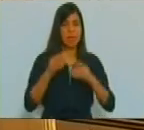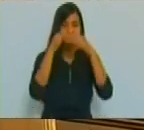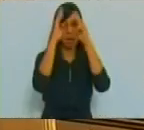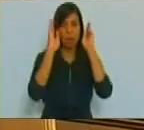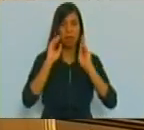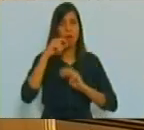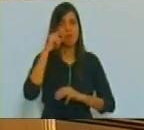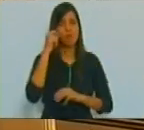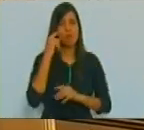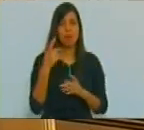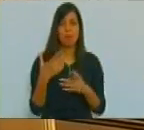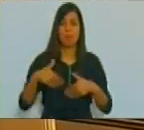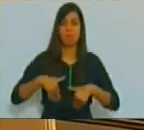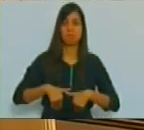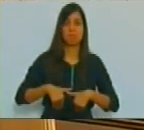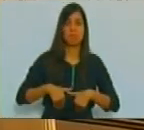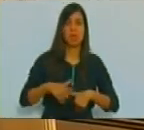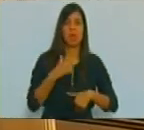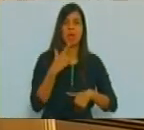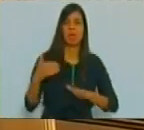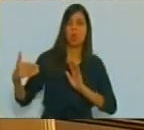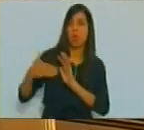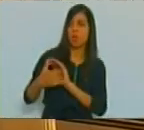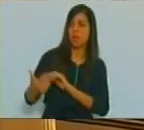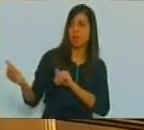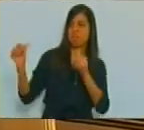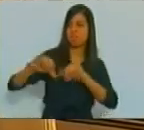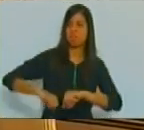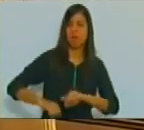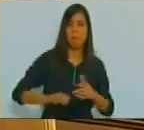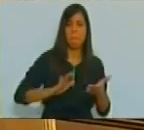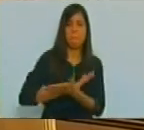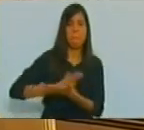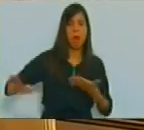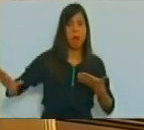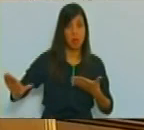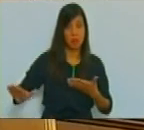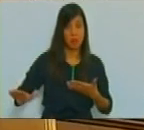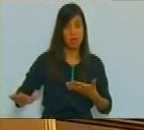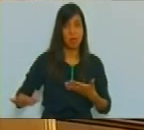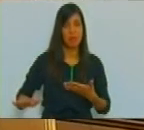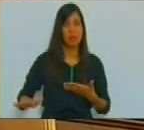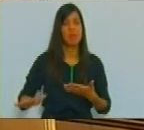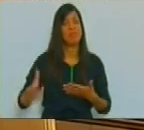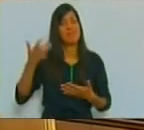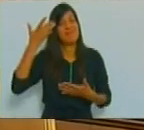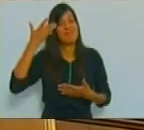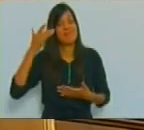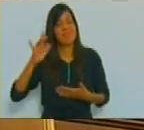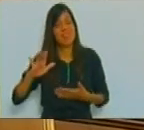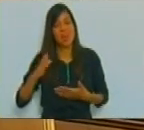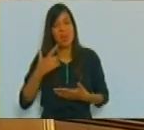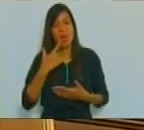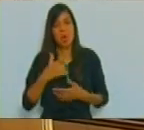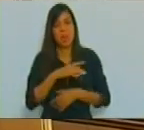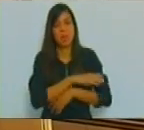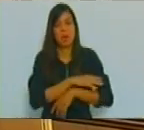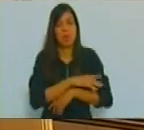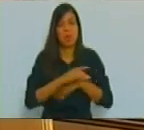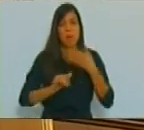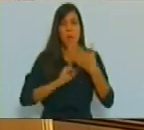y entonces nosotros de un golpe de estado y nos tumben yo creo que hace tigre del papel que se llama el imperio norteamericano